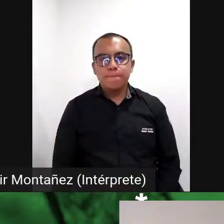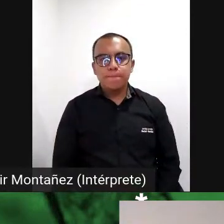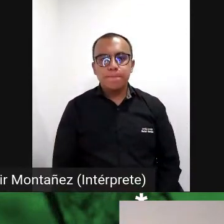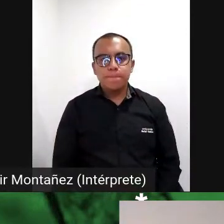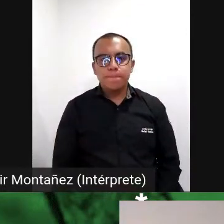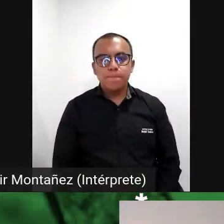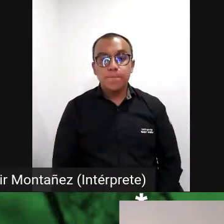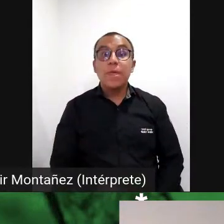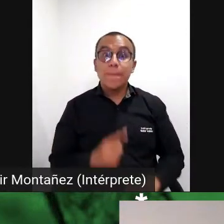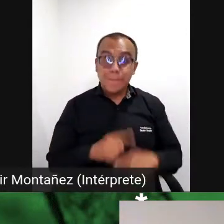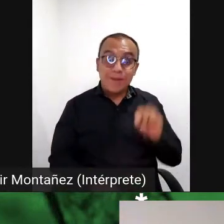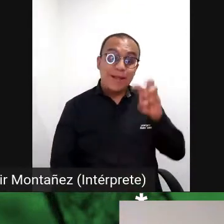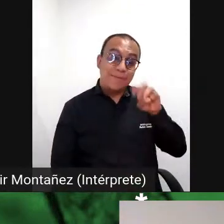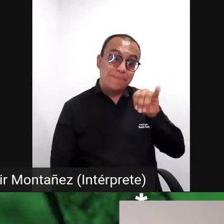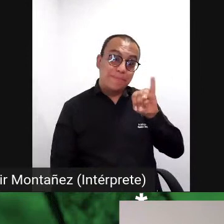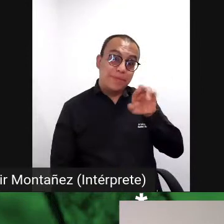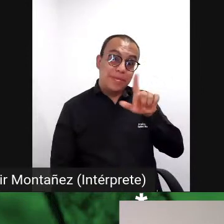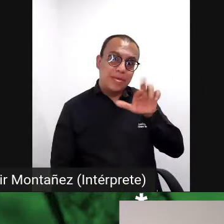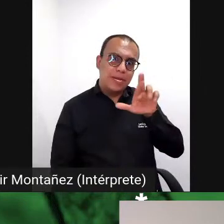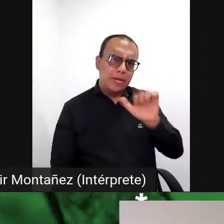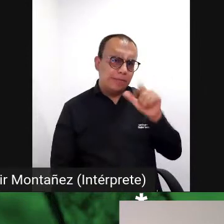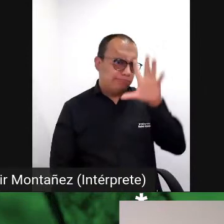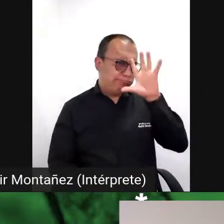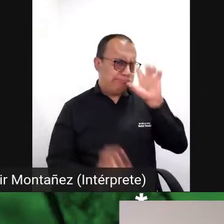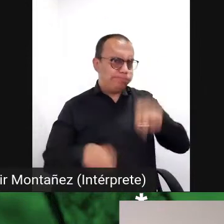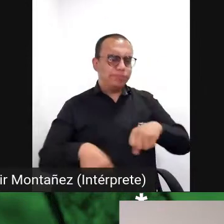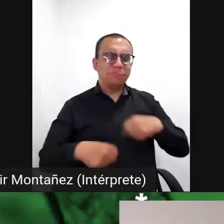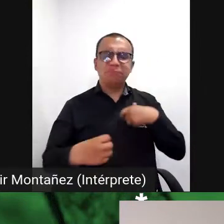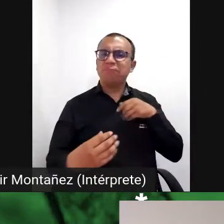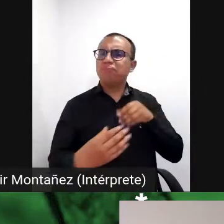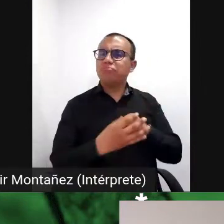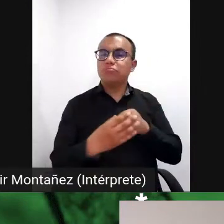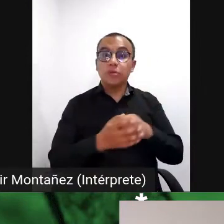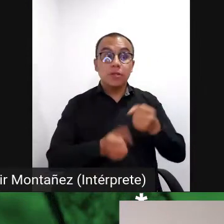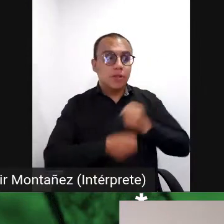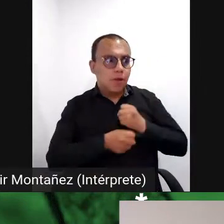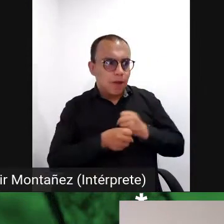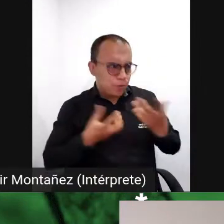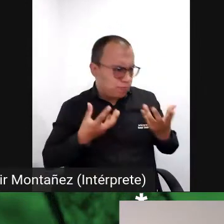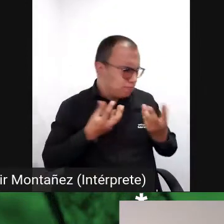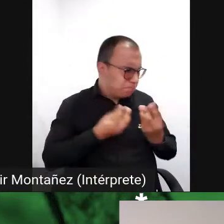pero las mirlas tienen, por ejemplo, esa enorme capacidad, tienen la capacidad de trabajar en equipo,